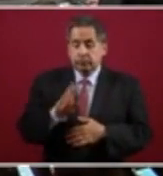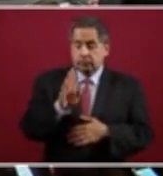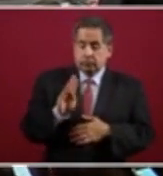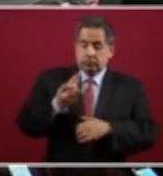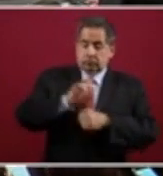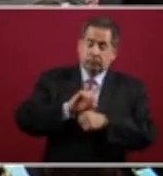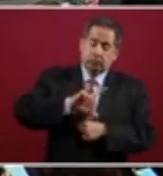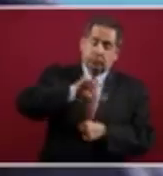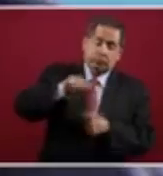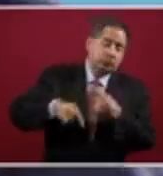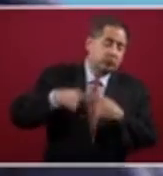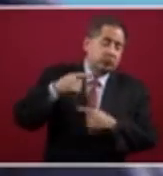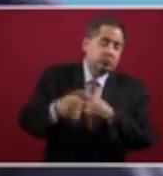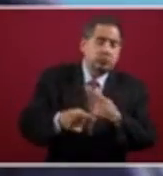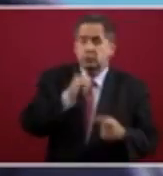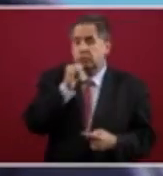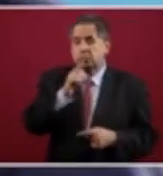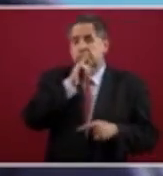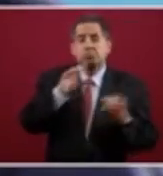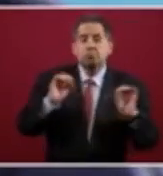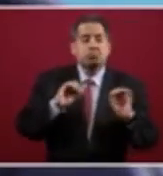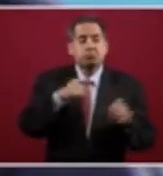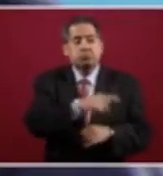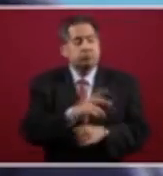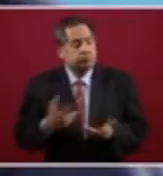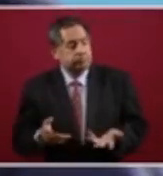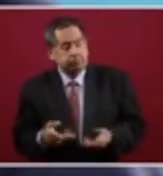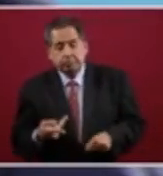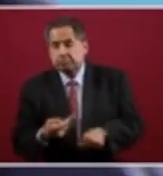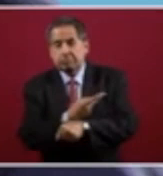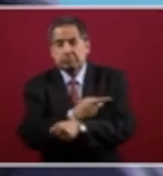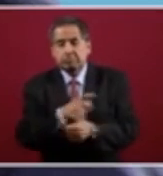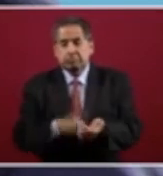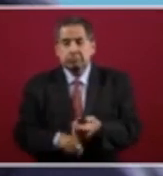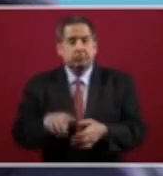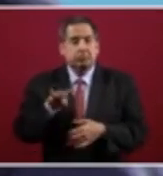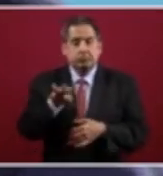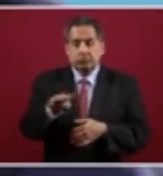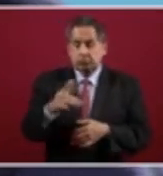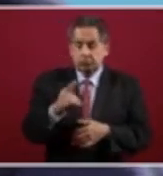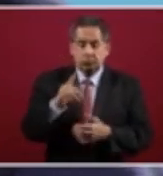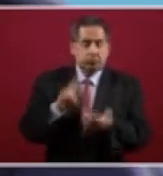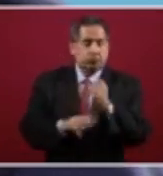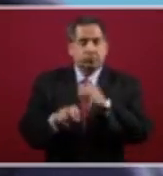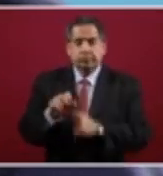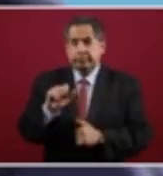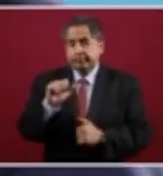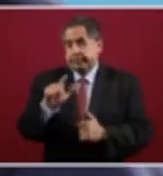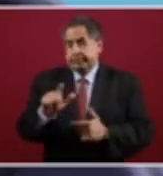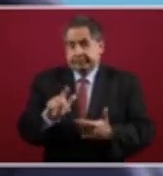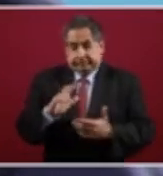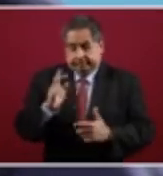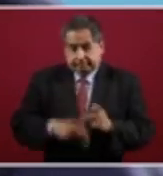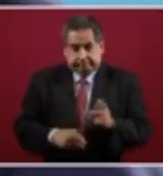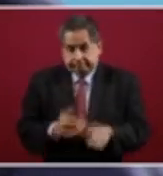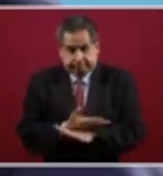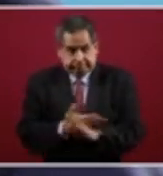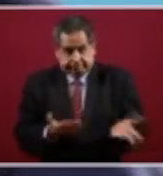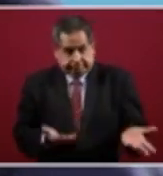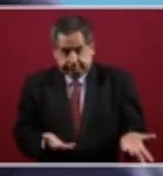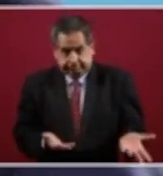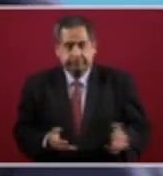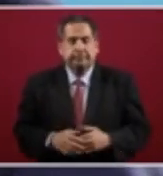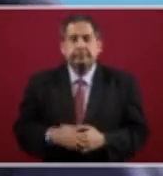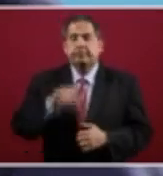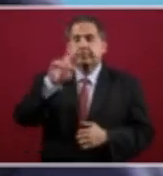su derecho, no lo ejercieron y feneció este derecho el 19 de julio de 2007. Posteriormente, es que se da el